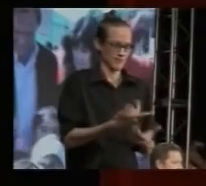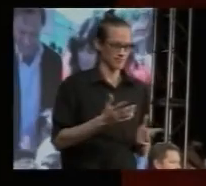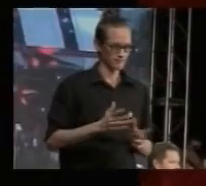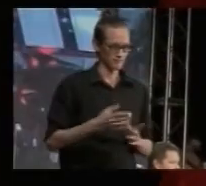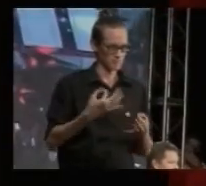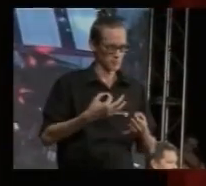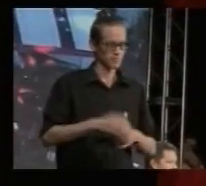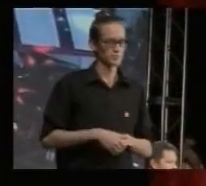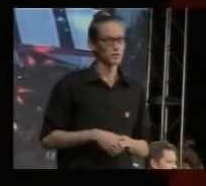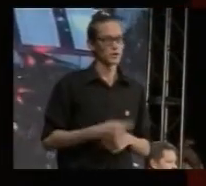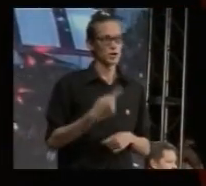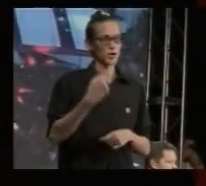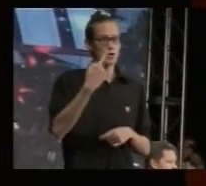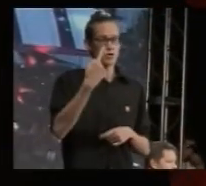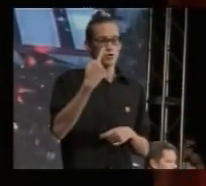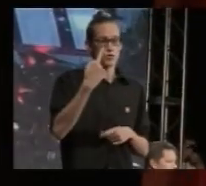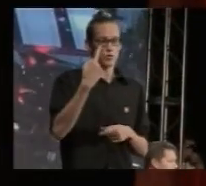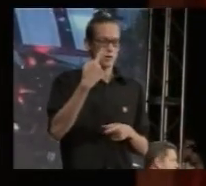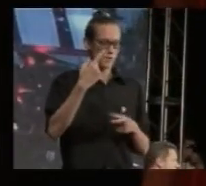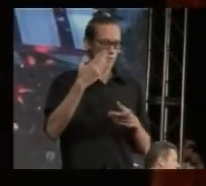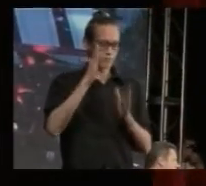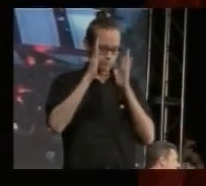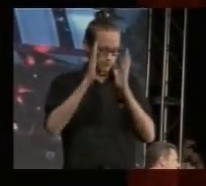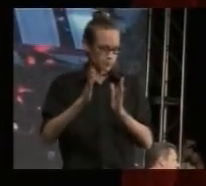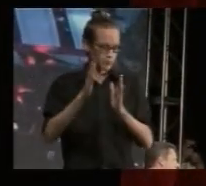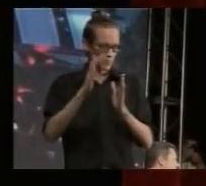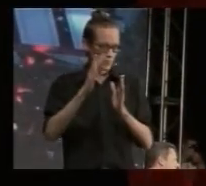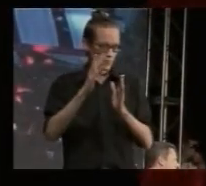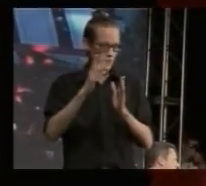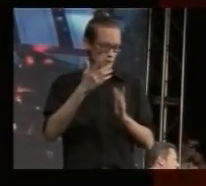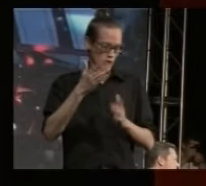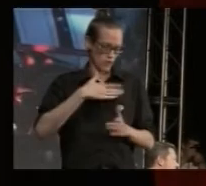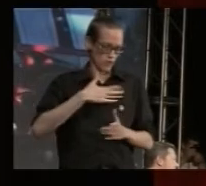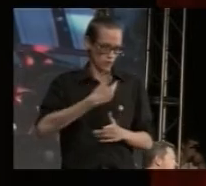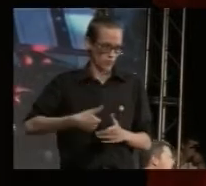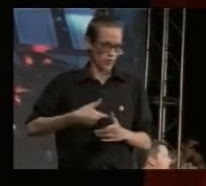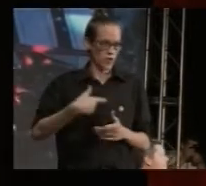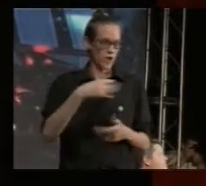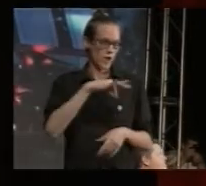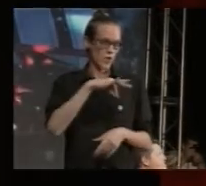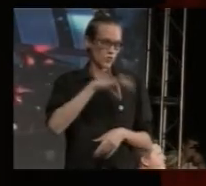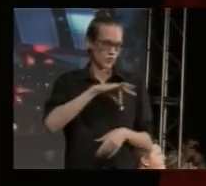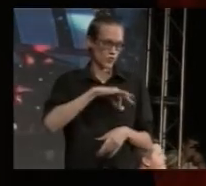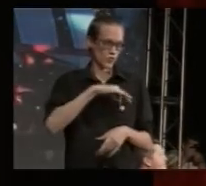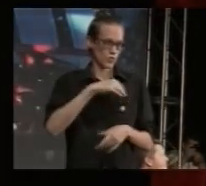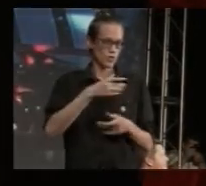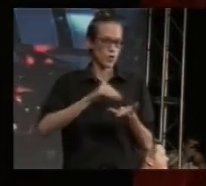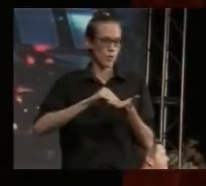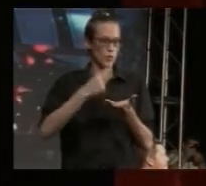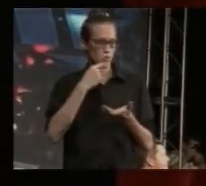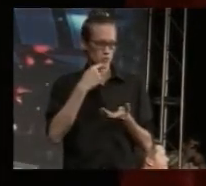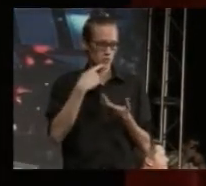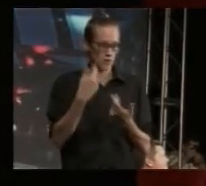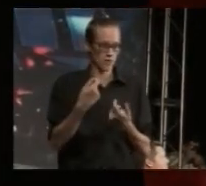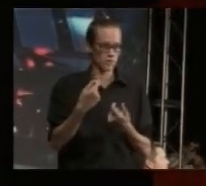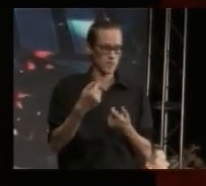Una de las prioridades de nuestra gestión de gobierno ha sido la recuperación del salario real de los trabajadores municipales. Con